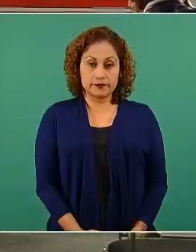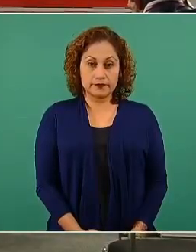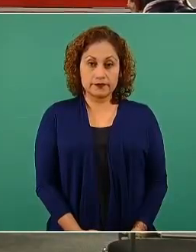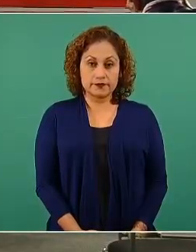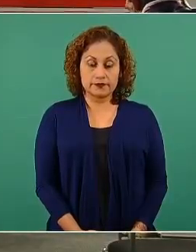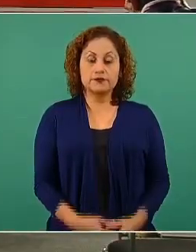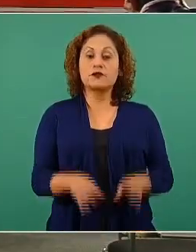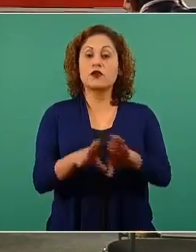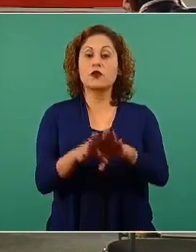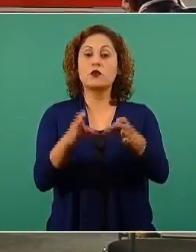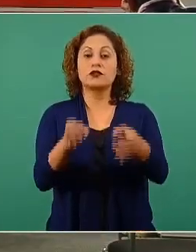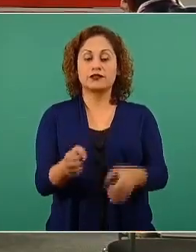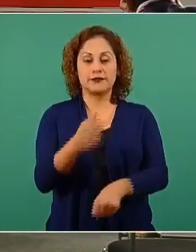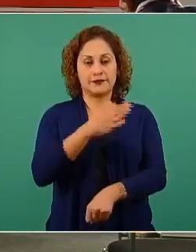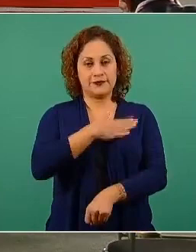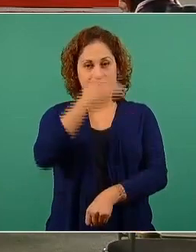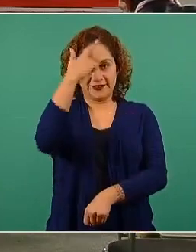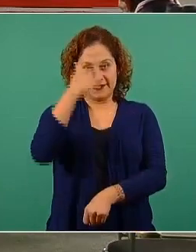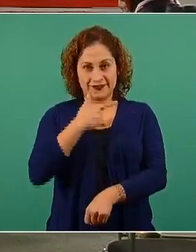¿Cómo están? Muy buenas noches.